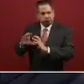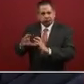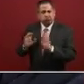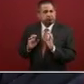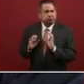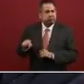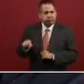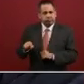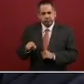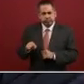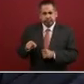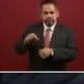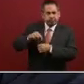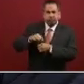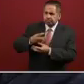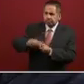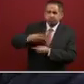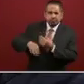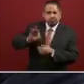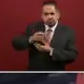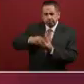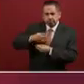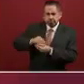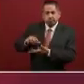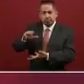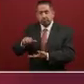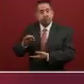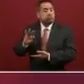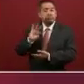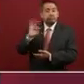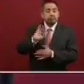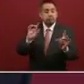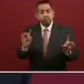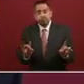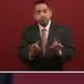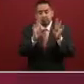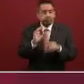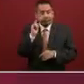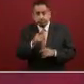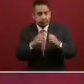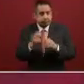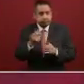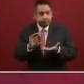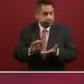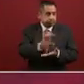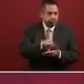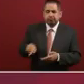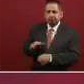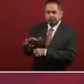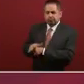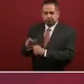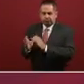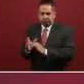y ha venido obteniendo ahorros para que en caso de que se necesitaran se